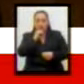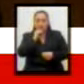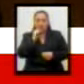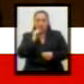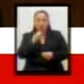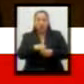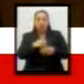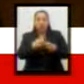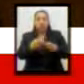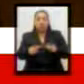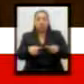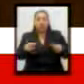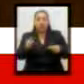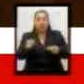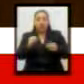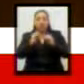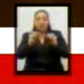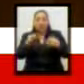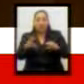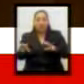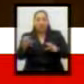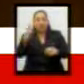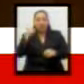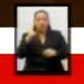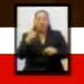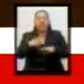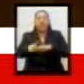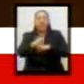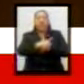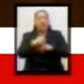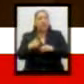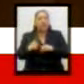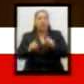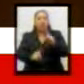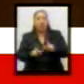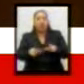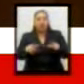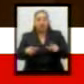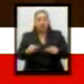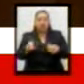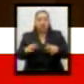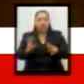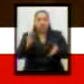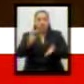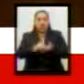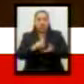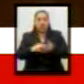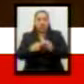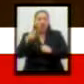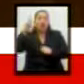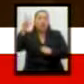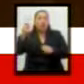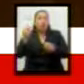de los lugares, estas convocatorias se hacen por distritos, por zonas territoriales, y se apela, digamos, a los líderes comunitarios.